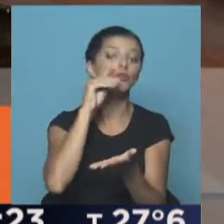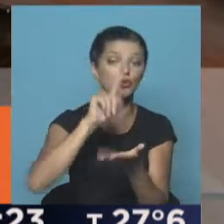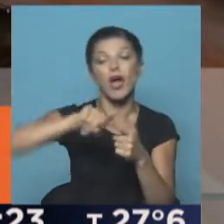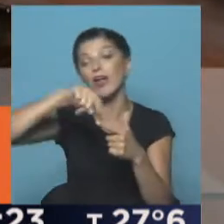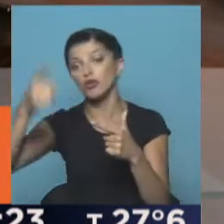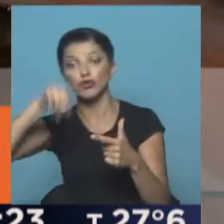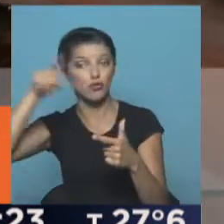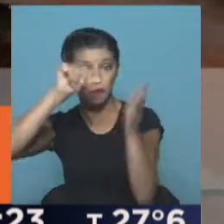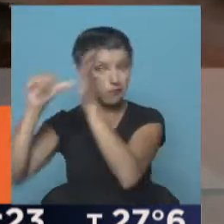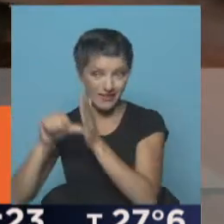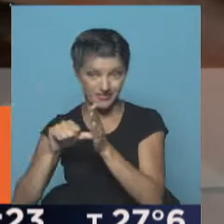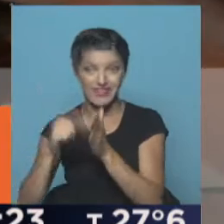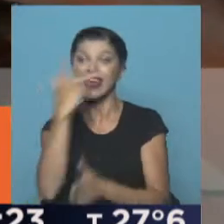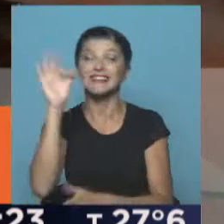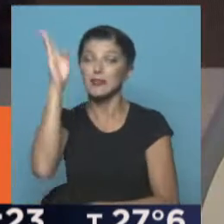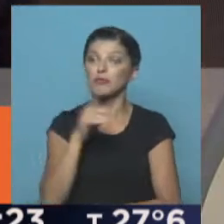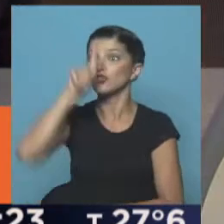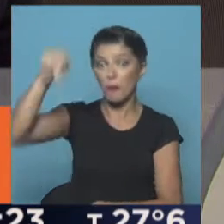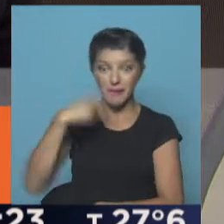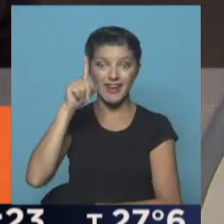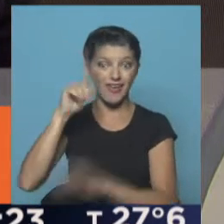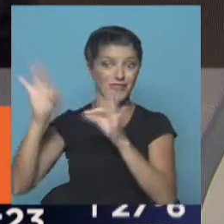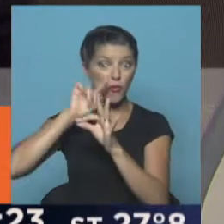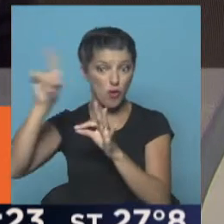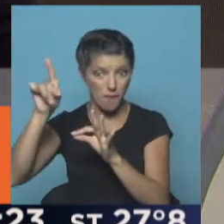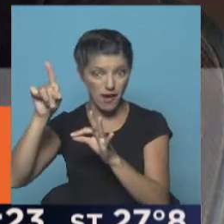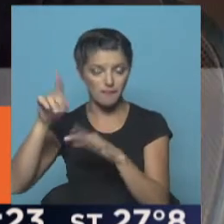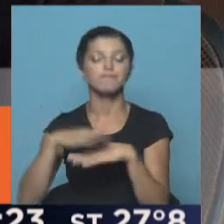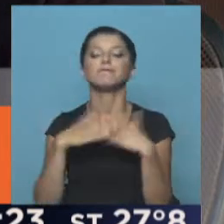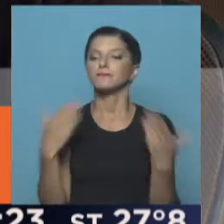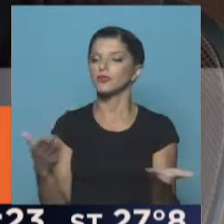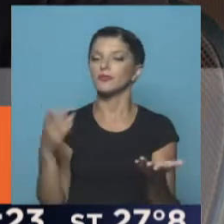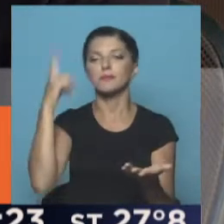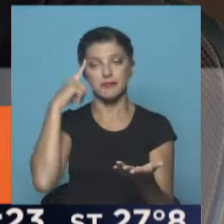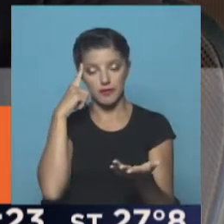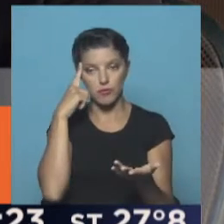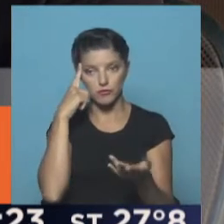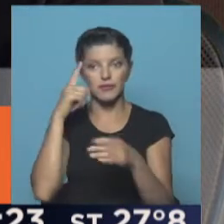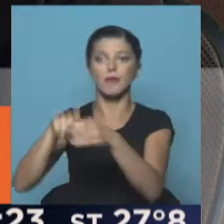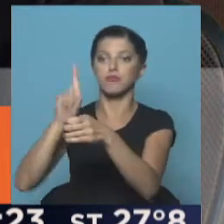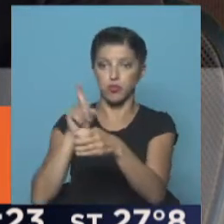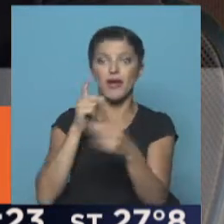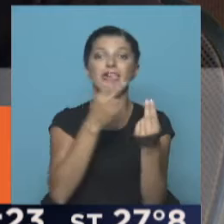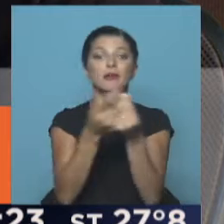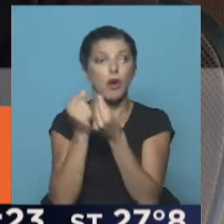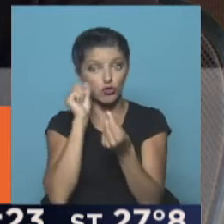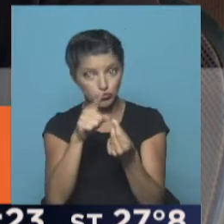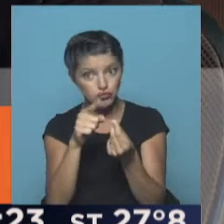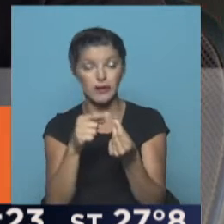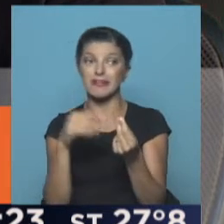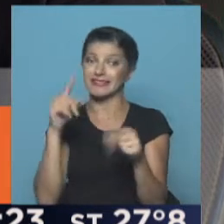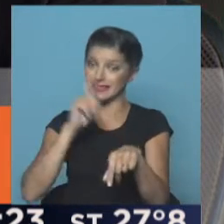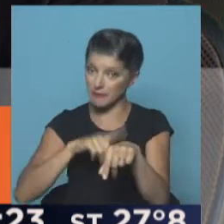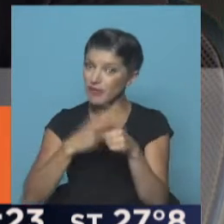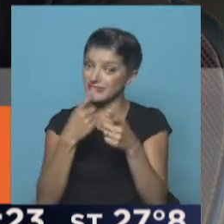y casi el 30% es europeo. En un escenario fuera del mercado común, con una libra que va a llevar un tiempo, va a tardar en recuperarse,